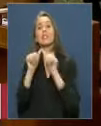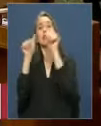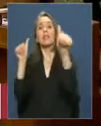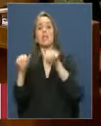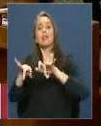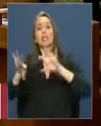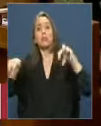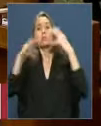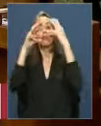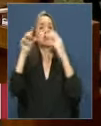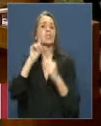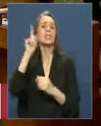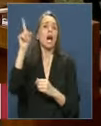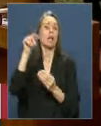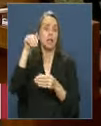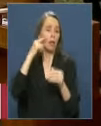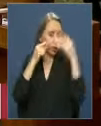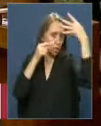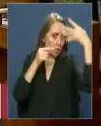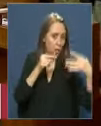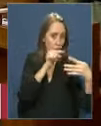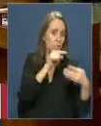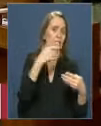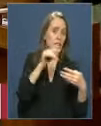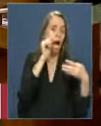Radio conectado, no? Sí, votó. Votó.